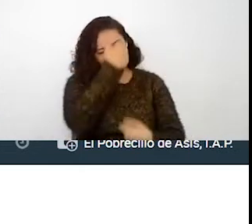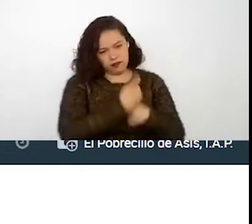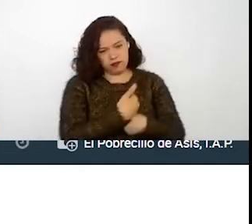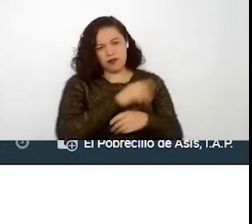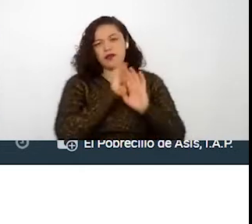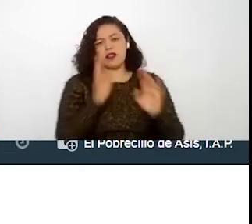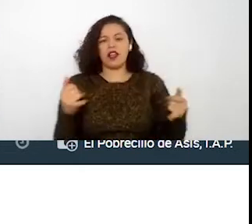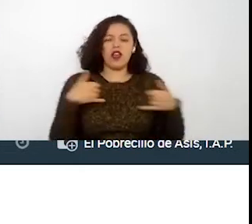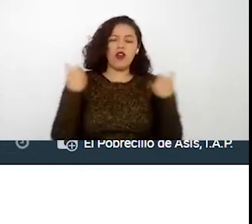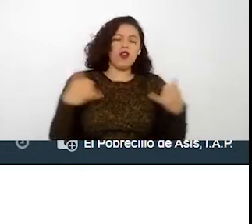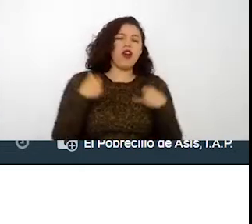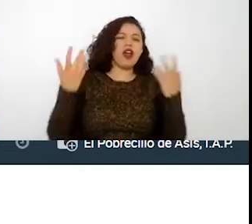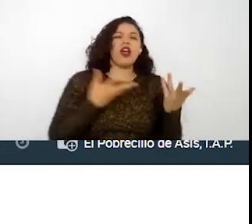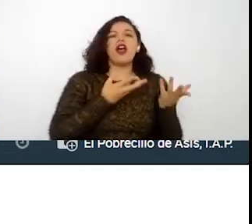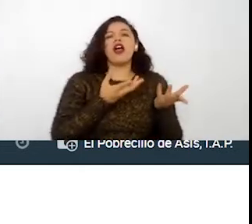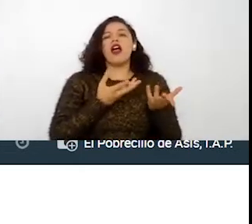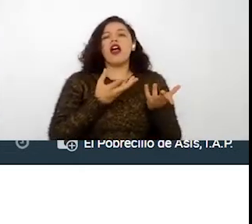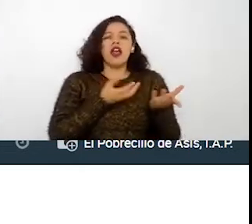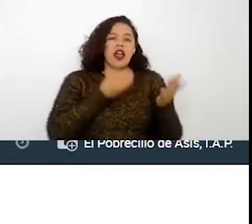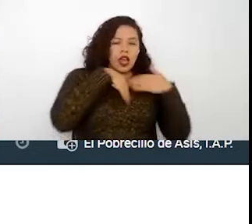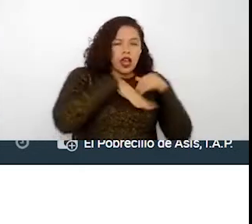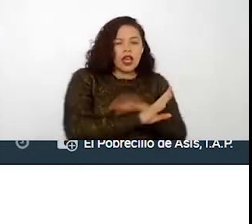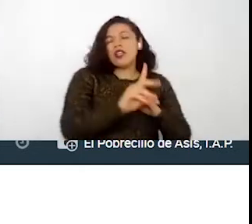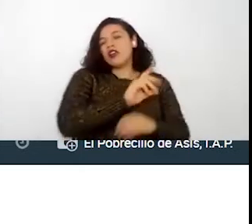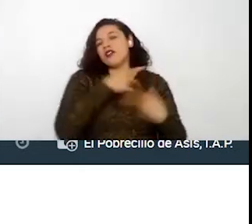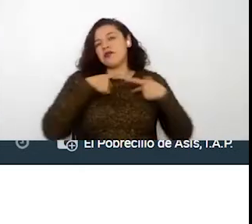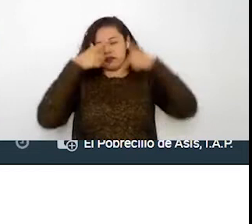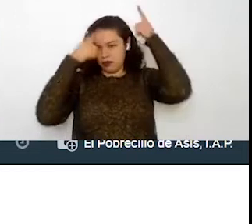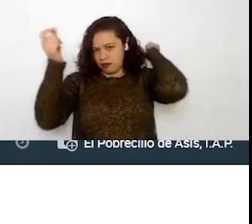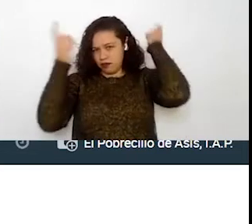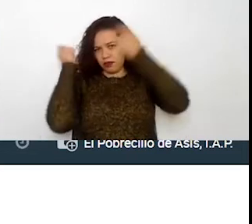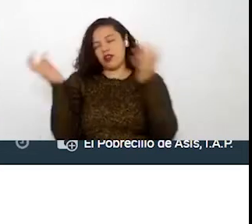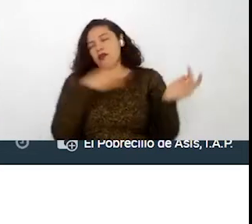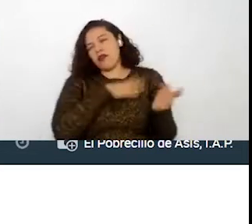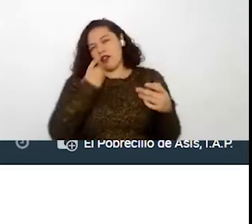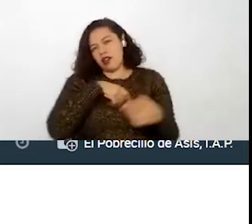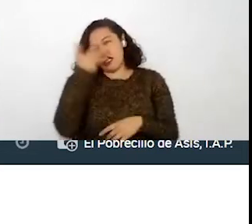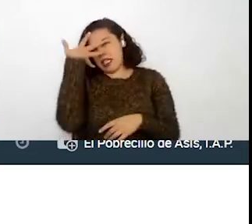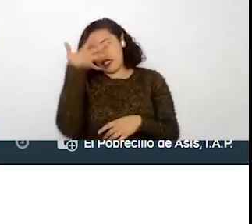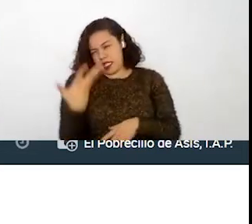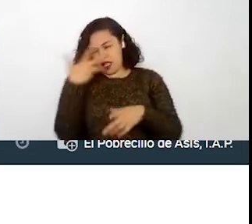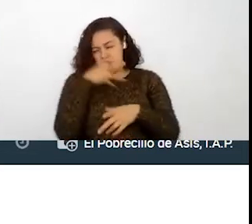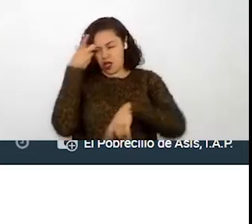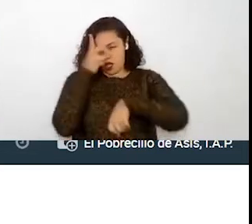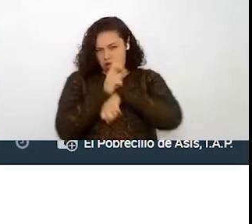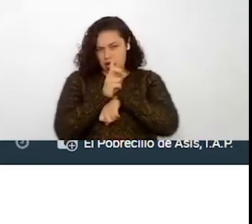nueva generación salieron otros entonces decimos bueno Aquí yo creo que somos capaces de dar cinco sesiones vamos a ver cómo